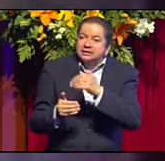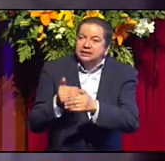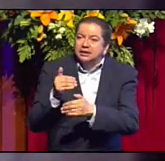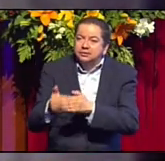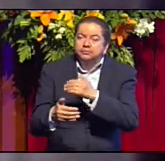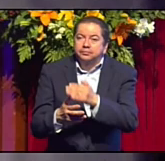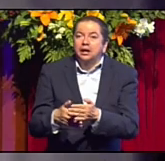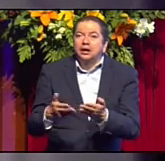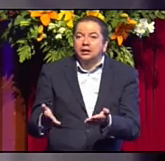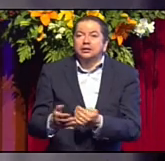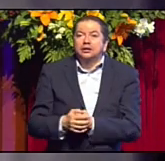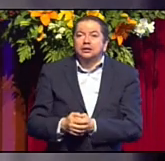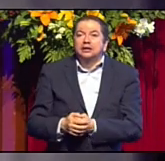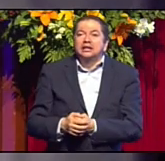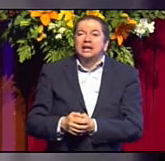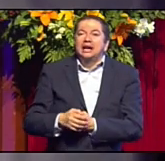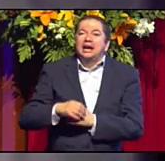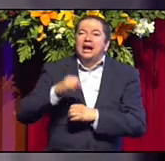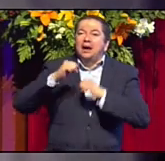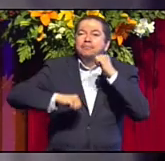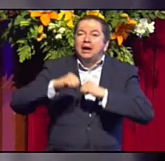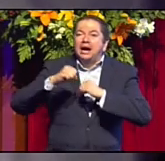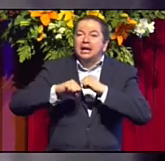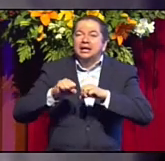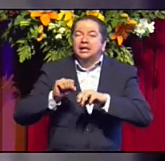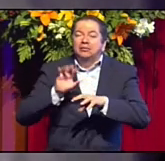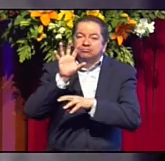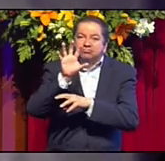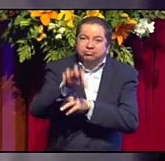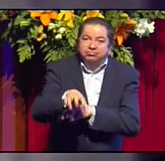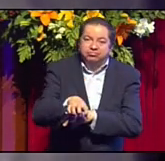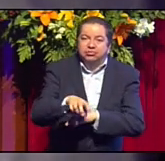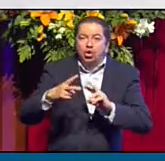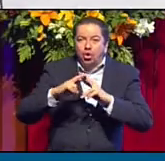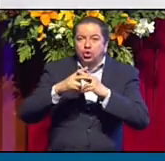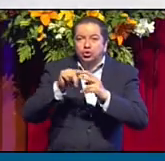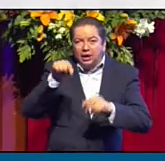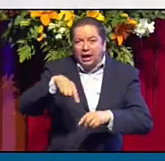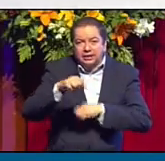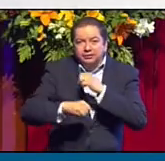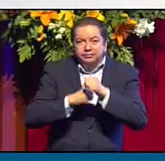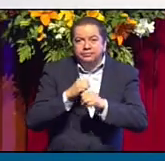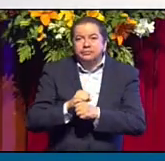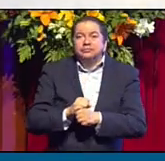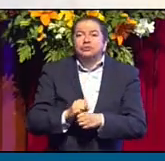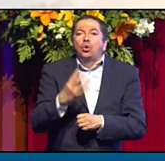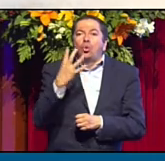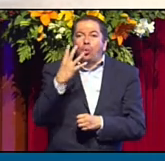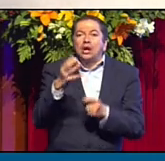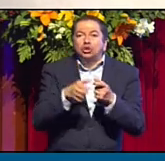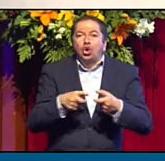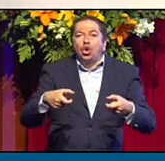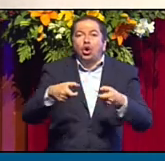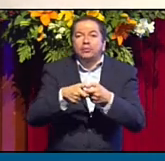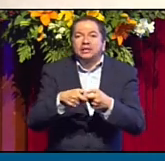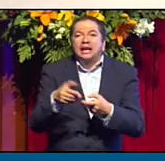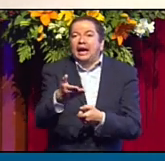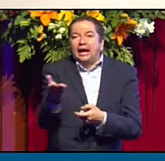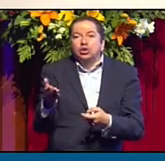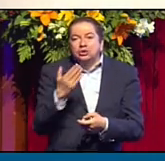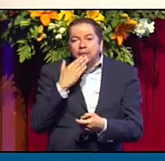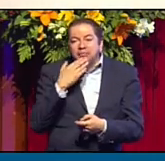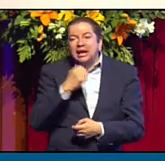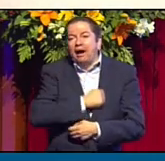Para mí avanzar, que las máquinas estén empezando a construir este año, estos 4 comités que ya están esperando y que están aburridos de